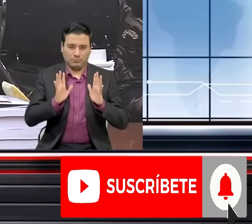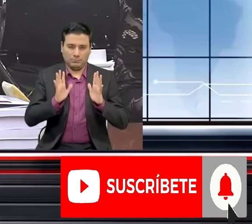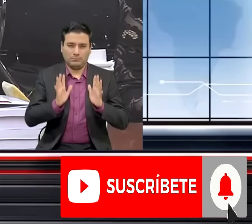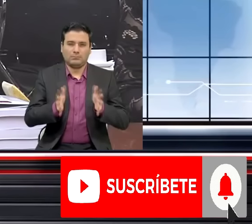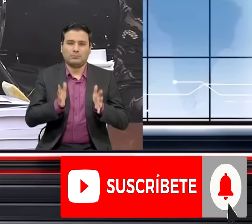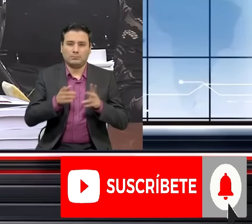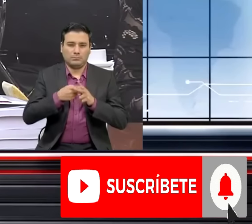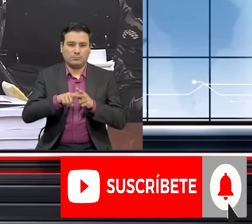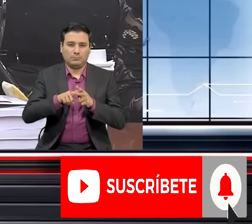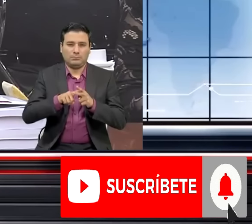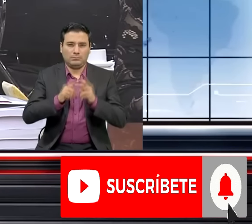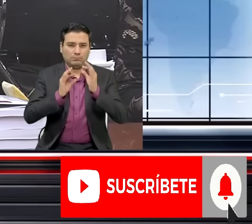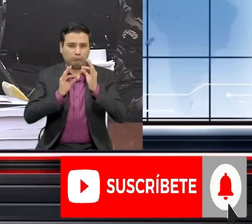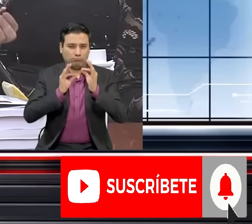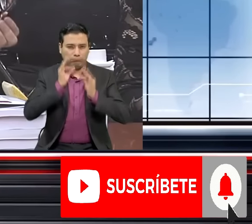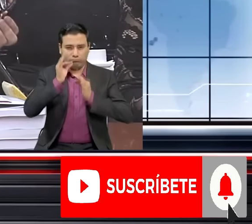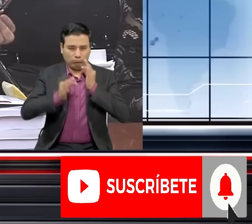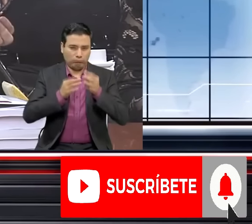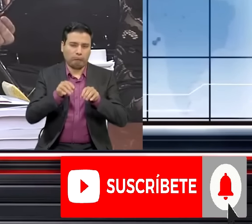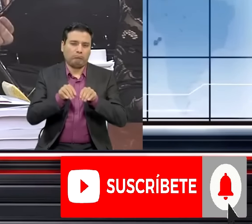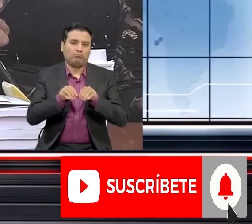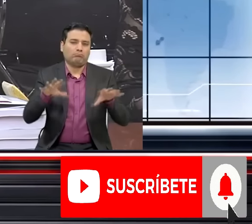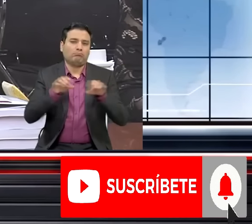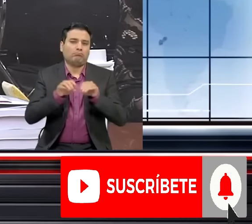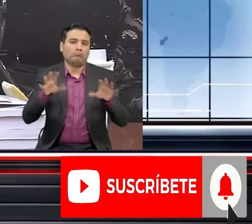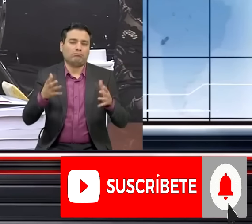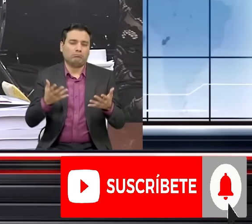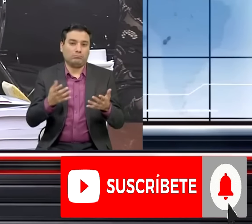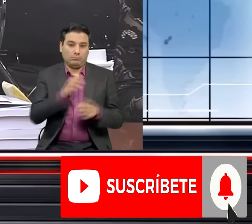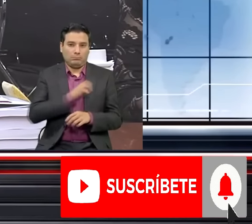oficial todavía, pero se entenderá, pues no, tampoco vamos a ser